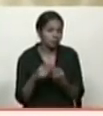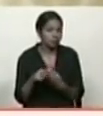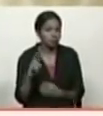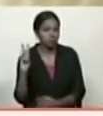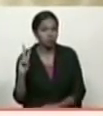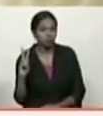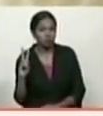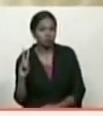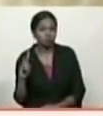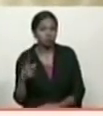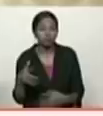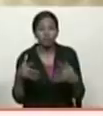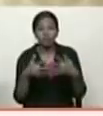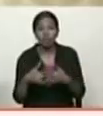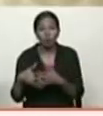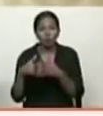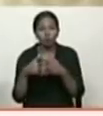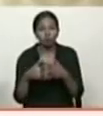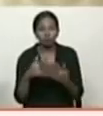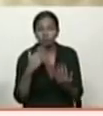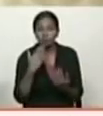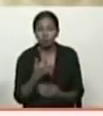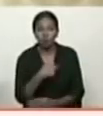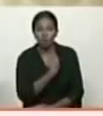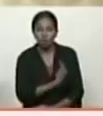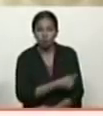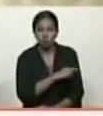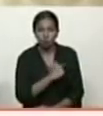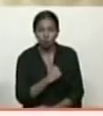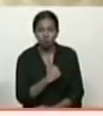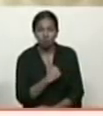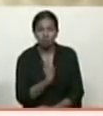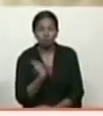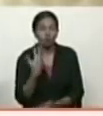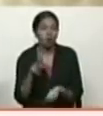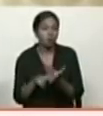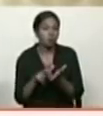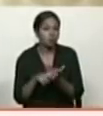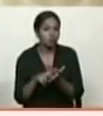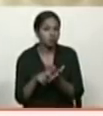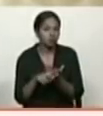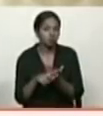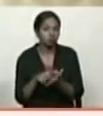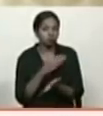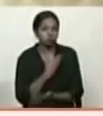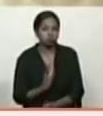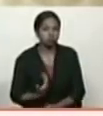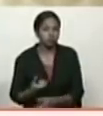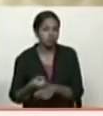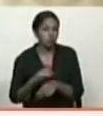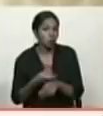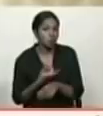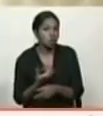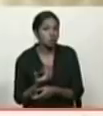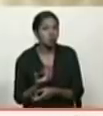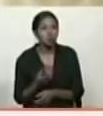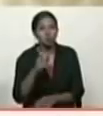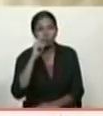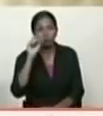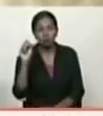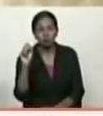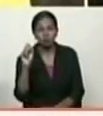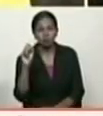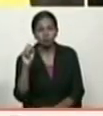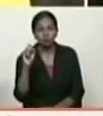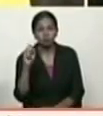ha propuesto a Suiza. Todo ello pasa por la aprobación del gobierno del presidente Maduro. Eso no es un hecho bilateral entre ellos,